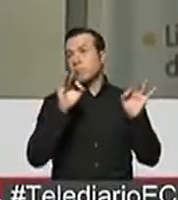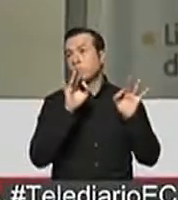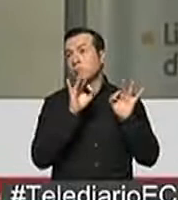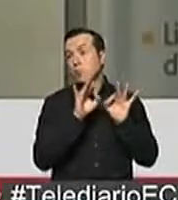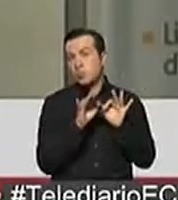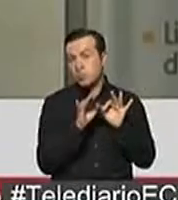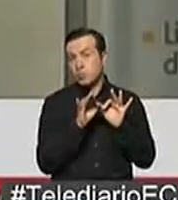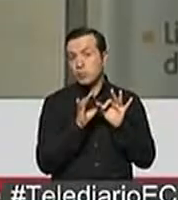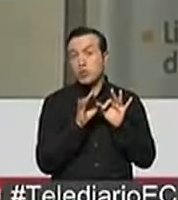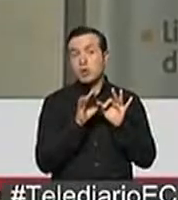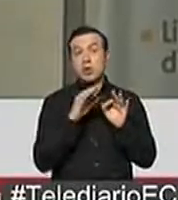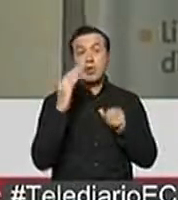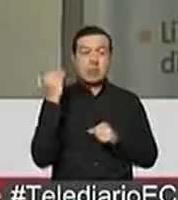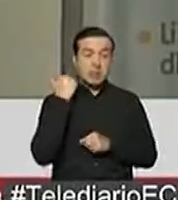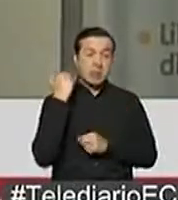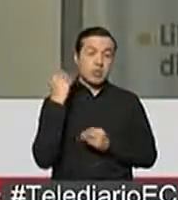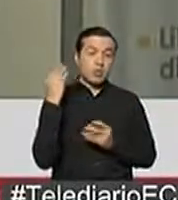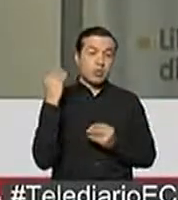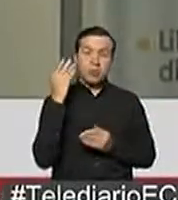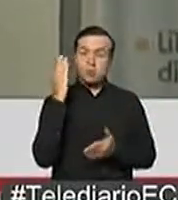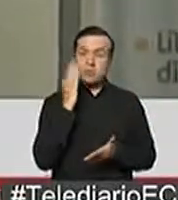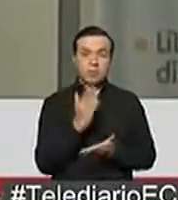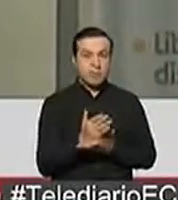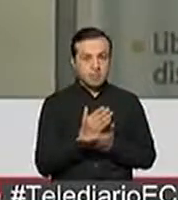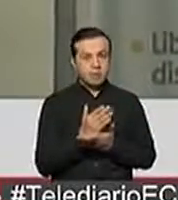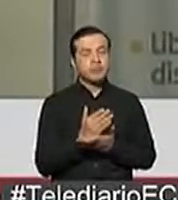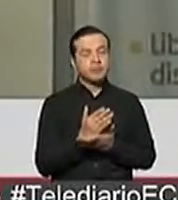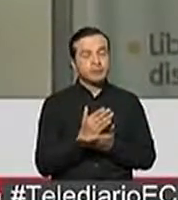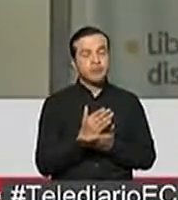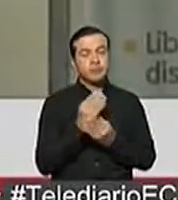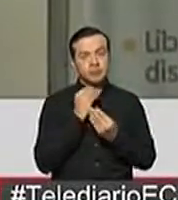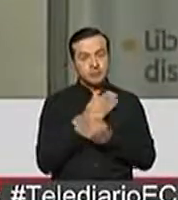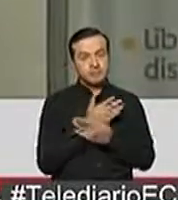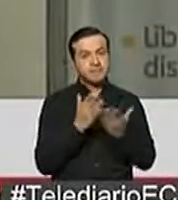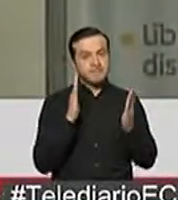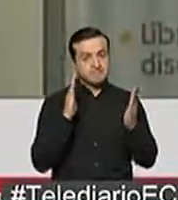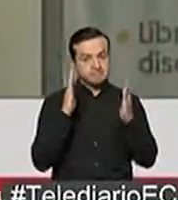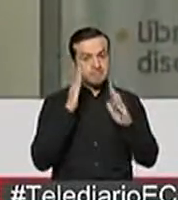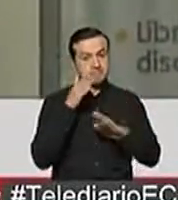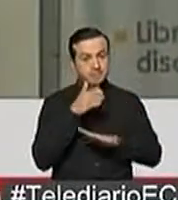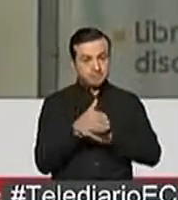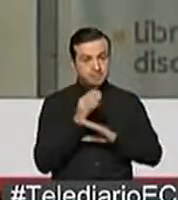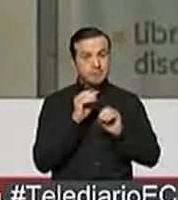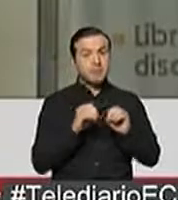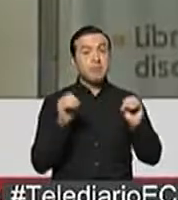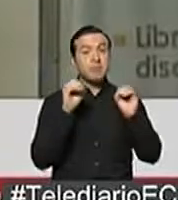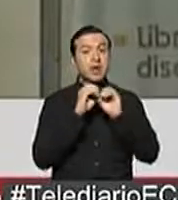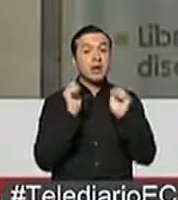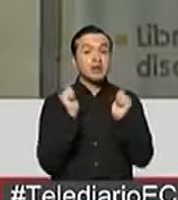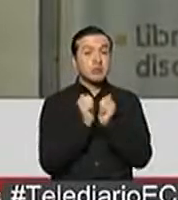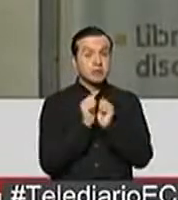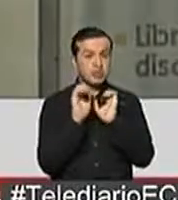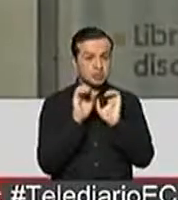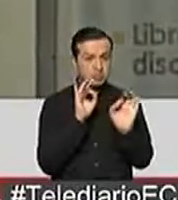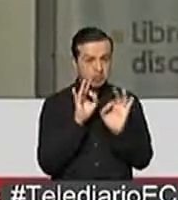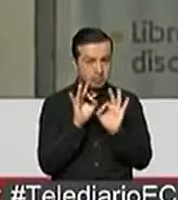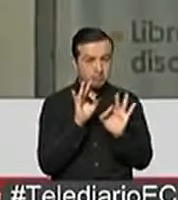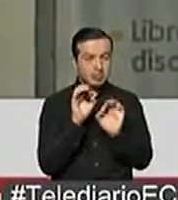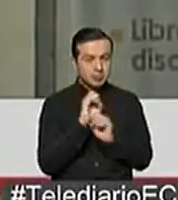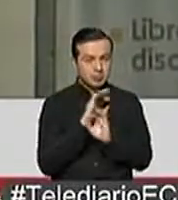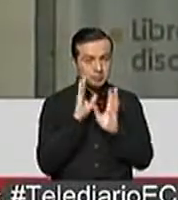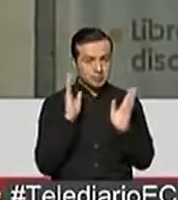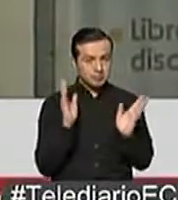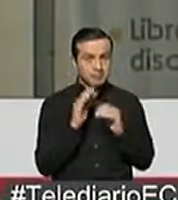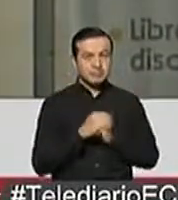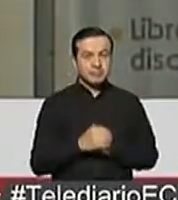este índice alarmante de embarazos en adolescentes. Así que estemos atentos, en pocos minutos en más cerca, detalles en este miércoles de